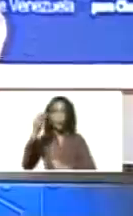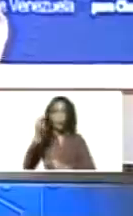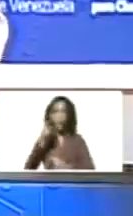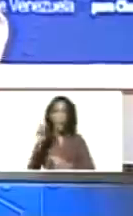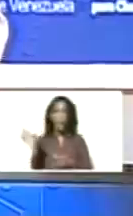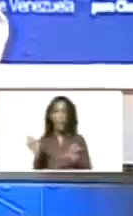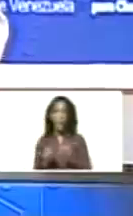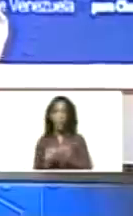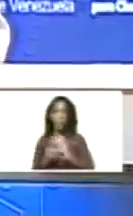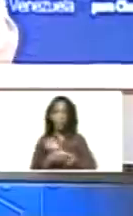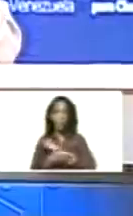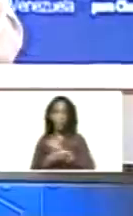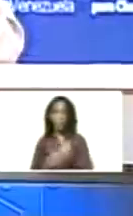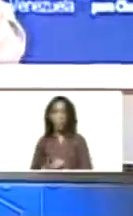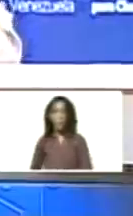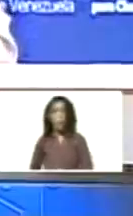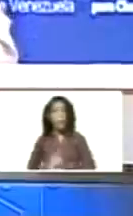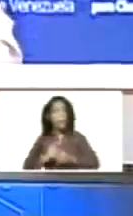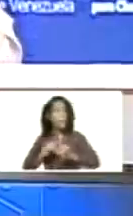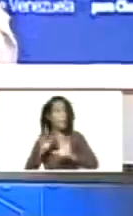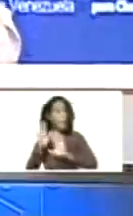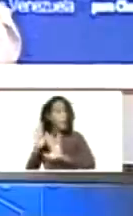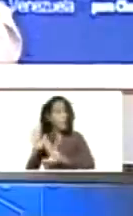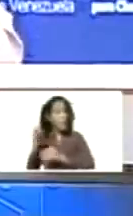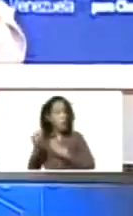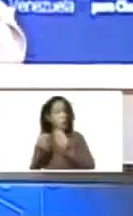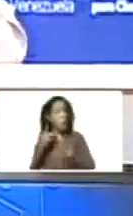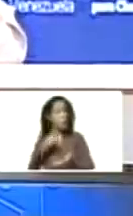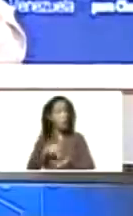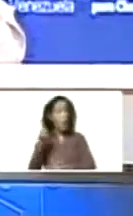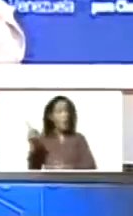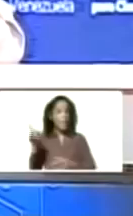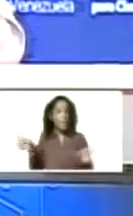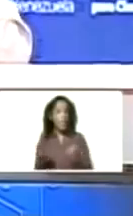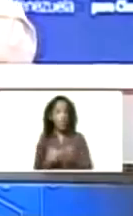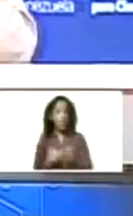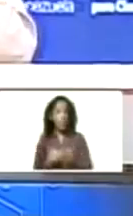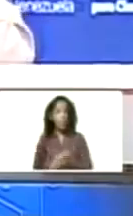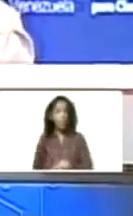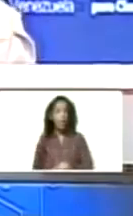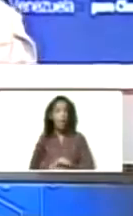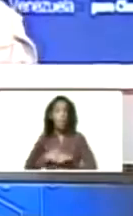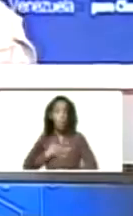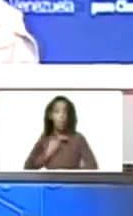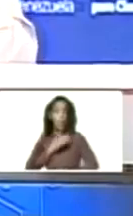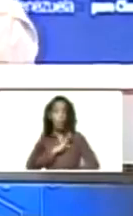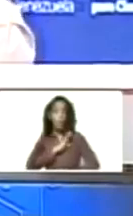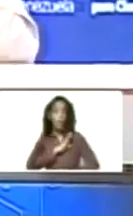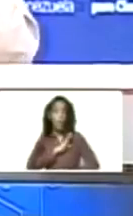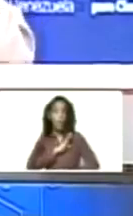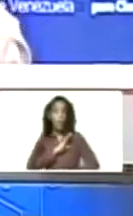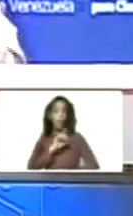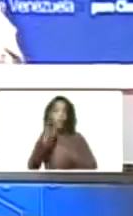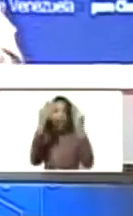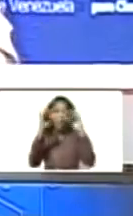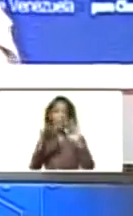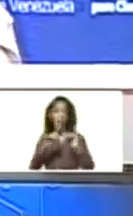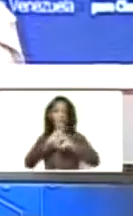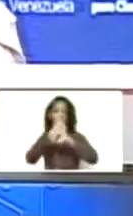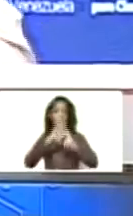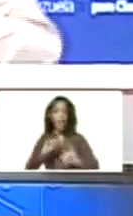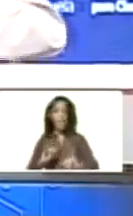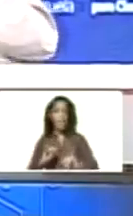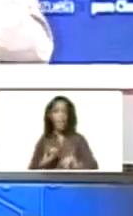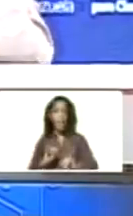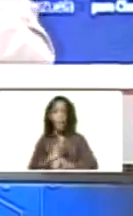conclusión. Pero así como podemos llegar a esa conclusión y podemos tener unas Navidades felices, un